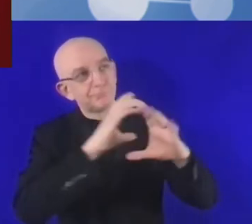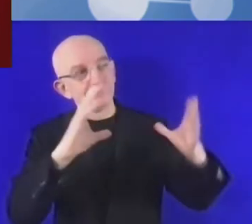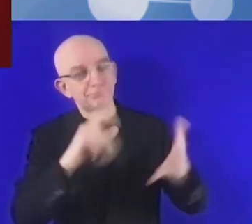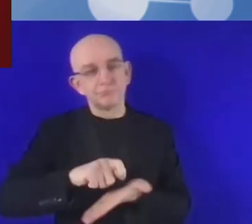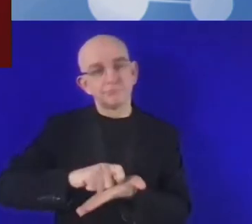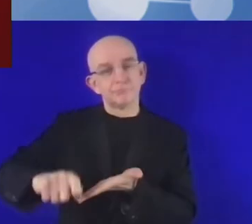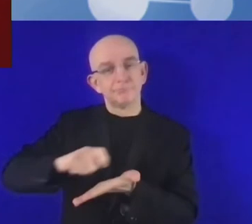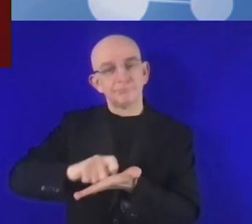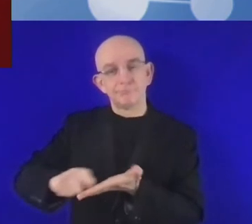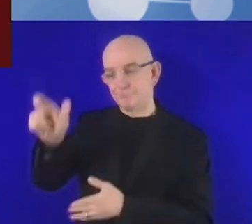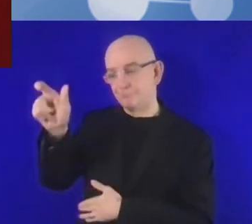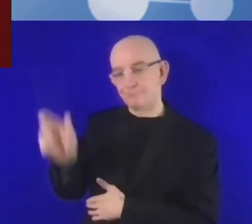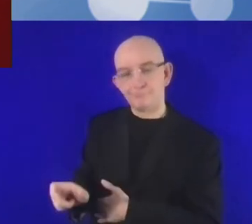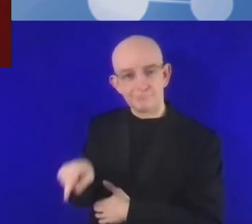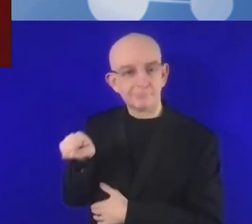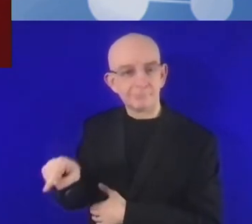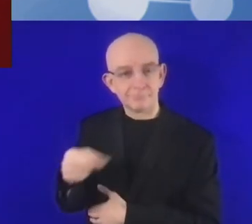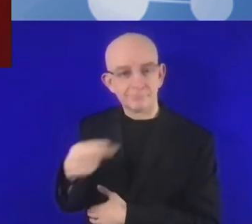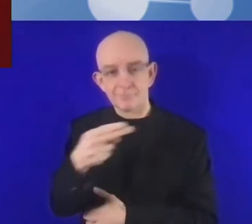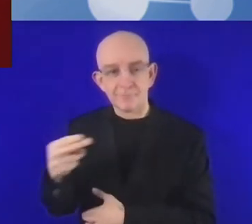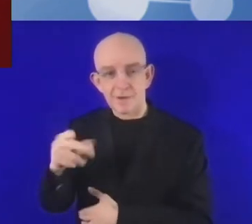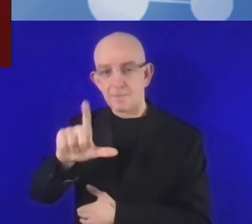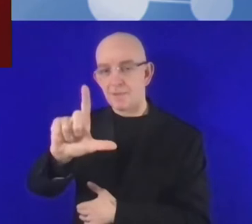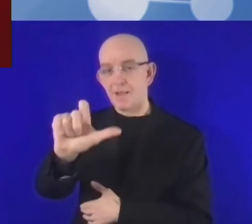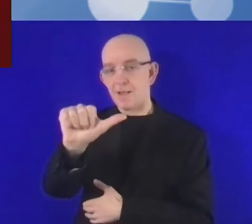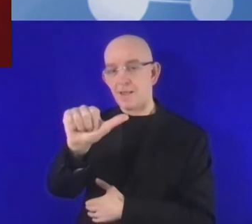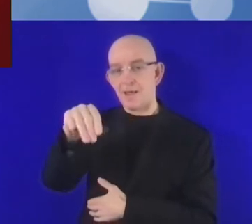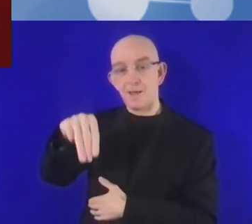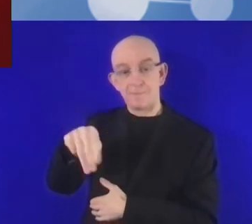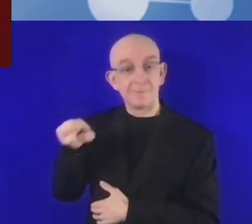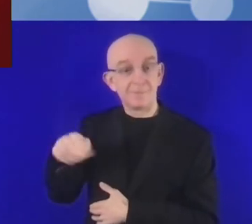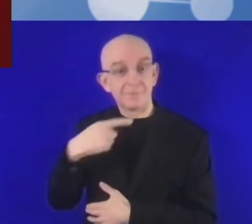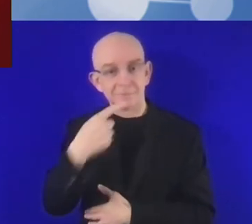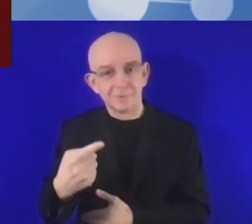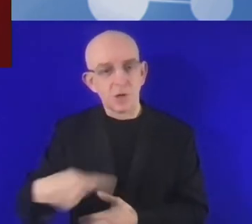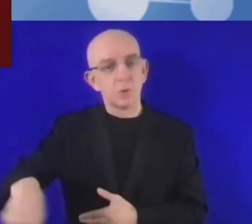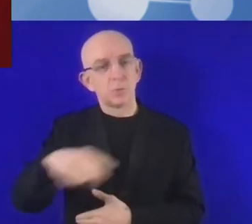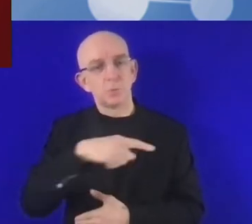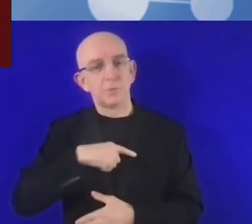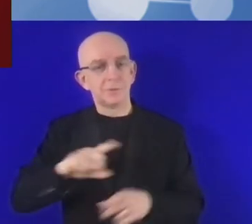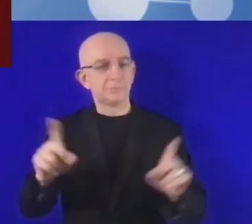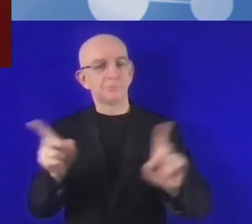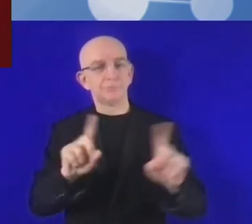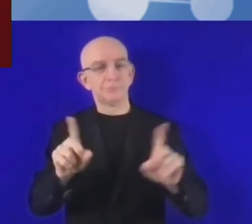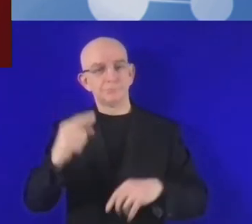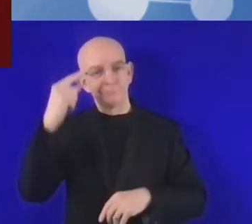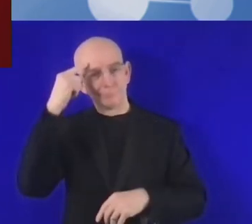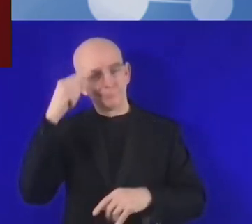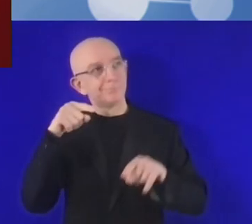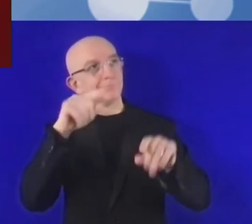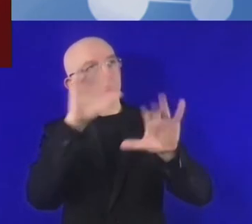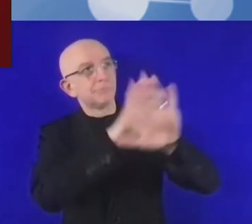100 aniversario de Lem, el gran futurólogo polaco que en algún momento dijo que nosotros no